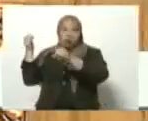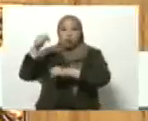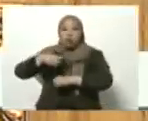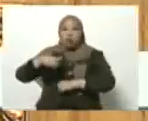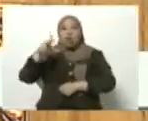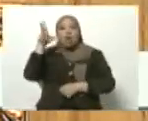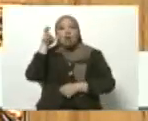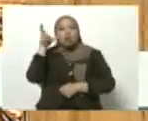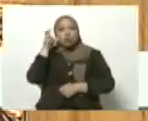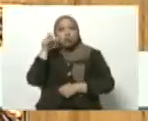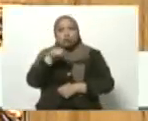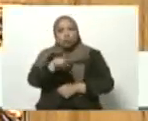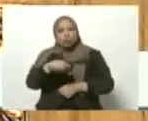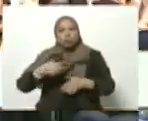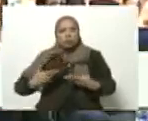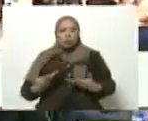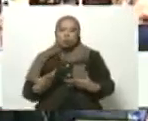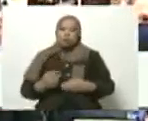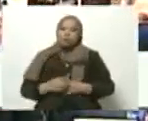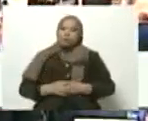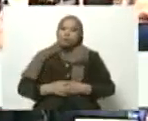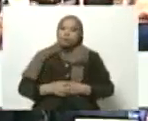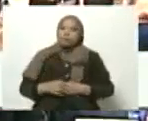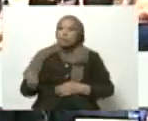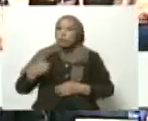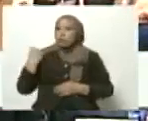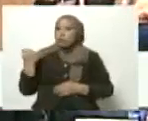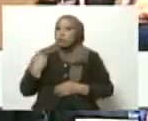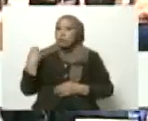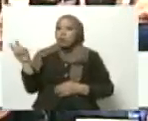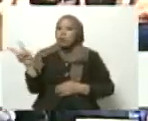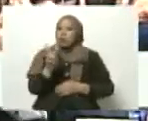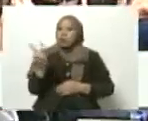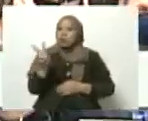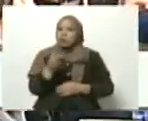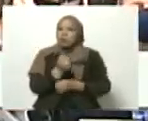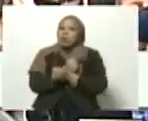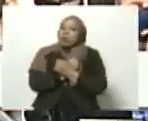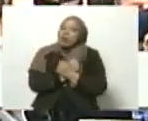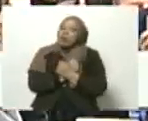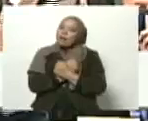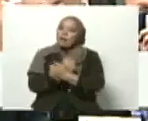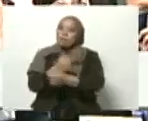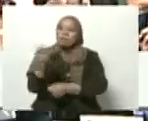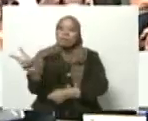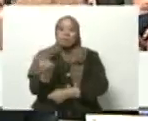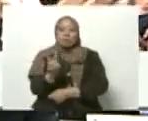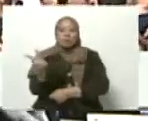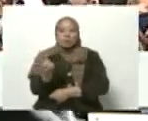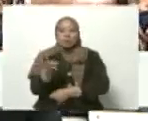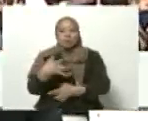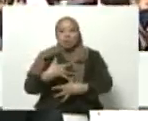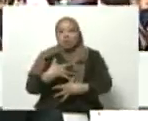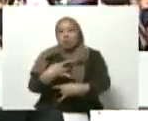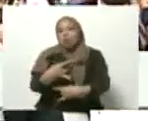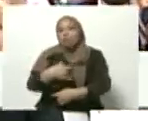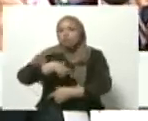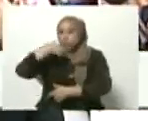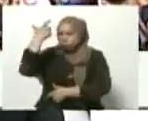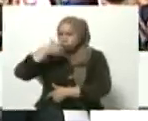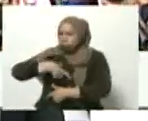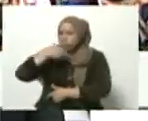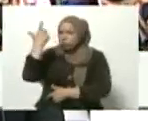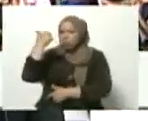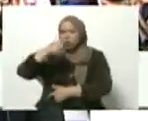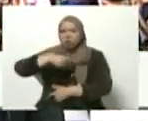oírle a usted, a cualquier venezolano o venezolana que ame a Venezuela, le indigna. Le indigna porque lo que usted ha